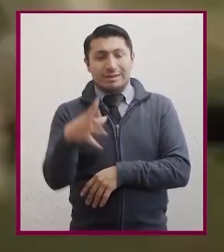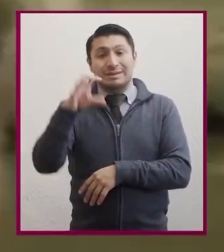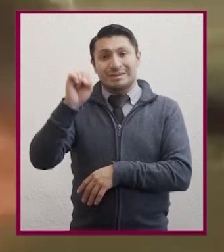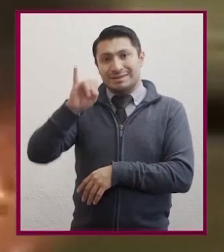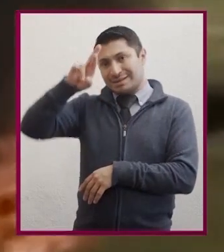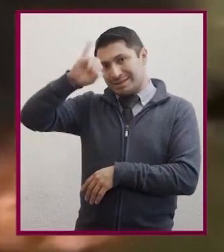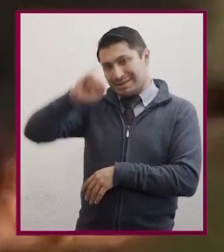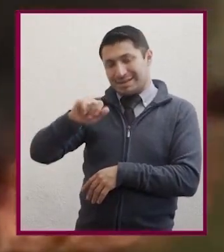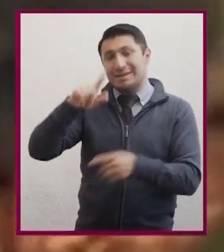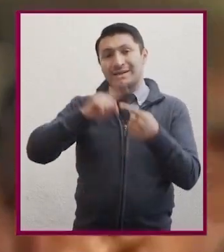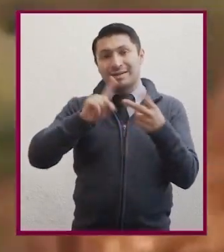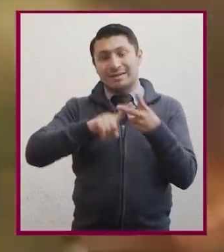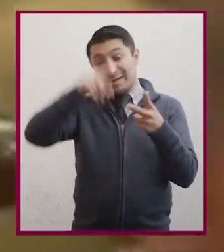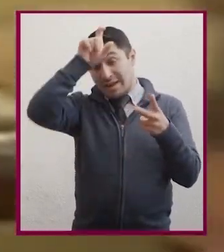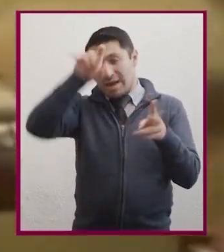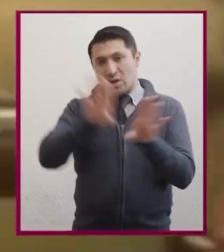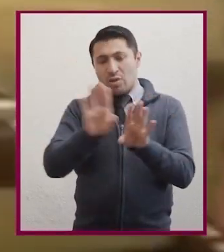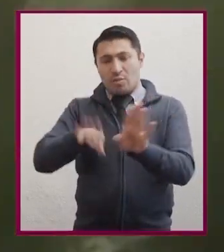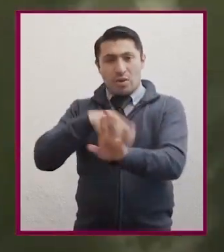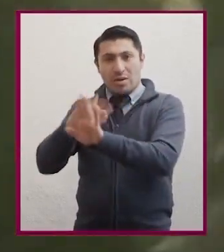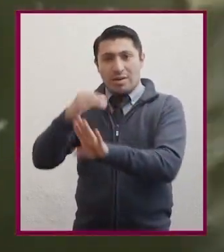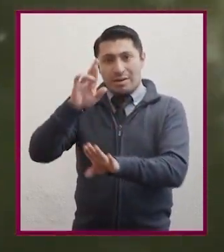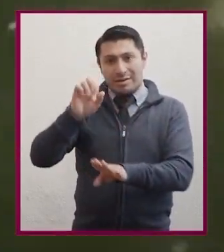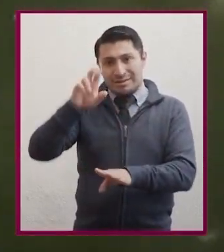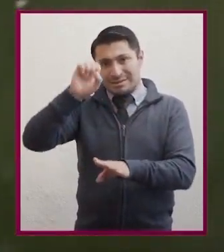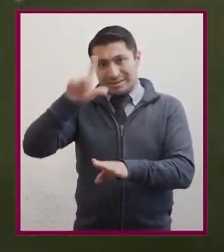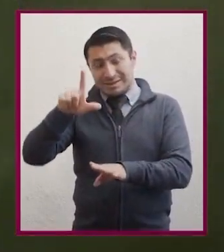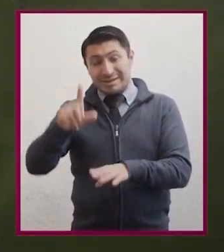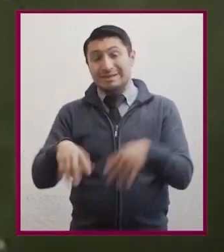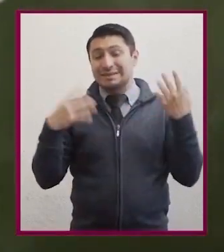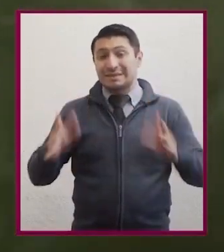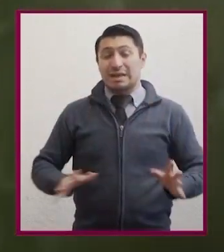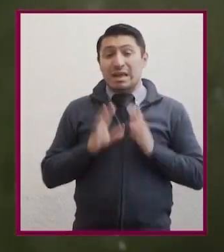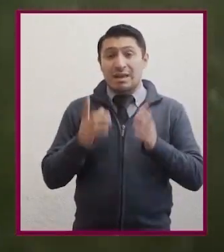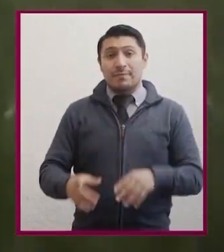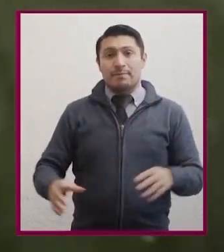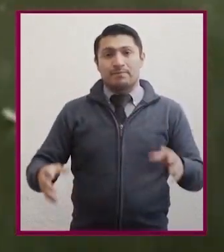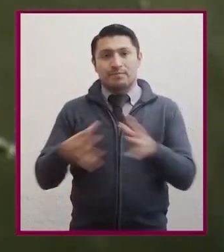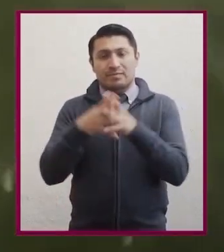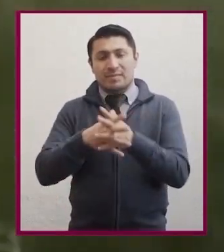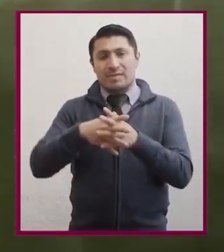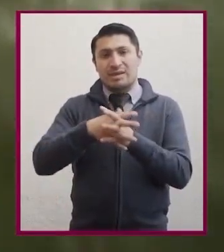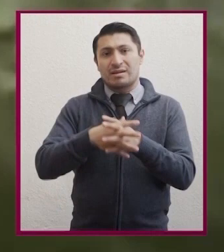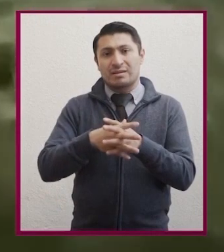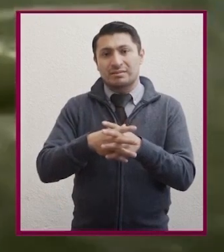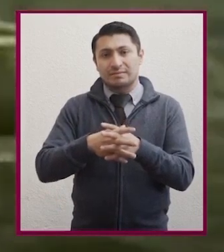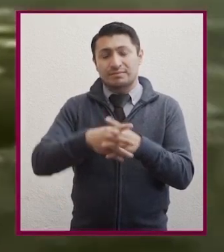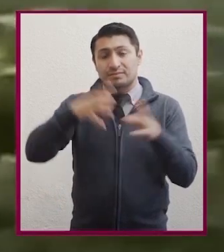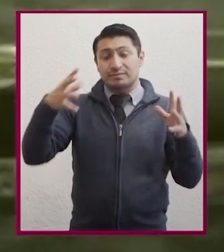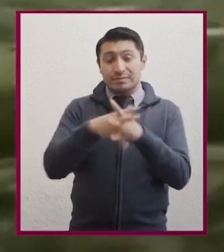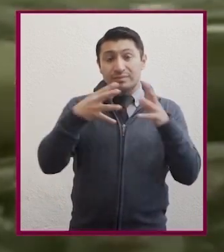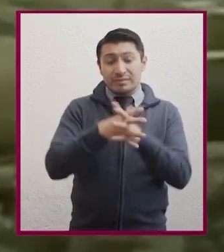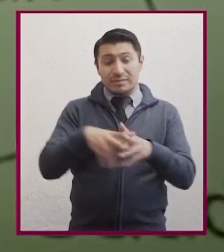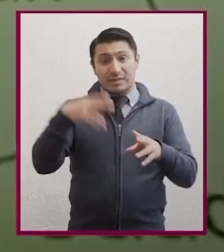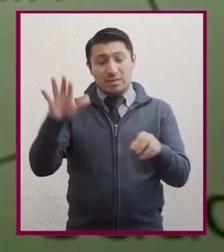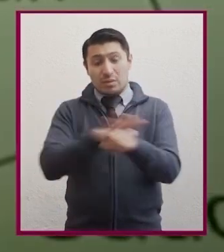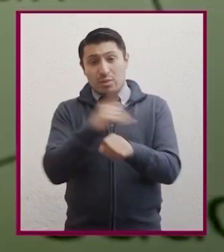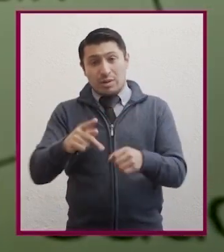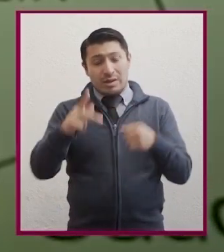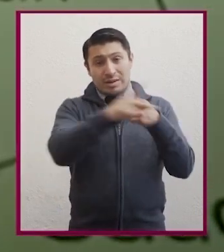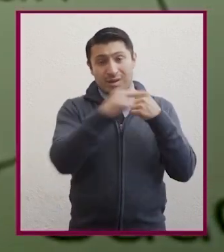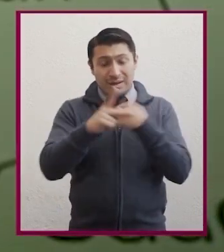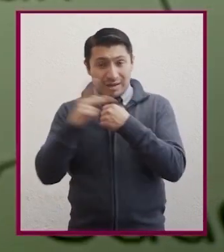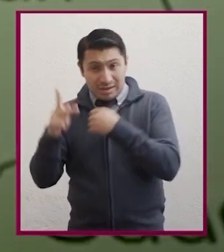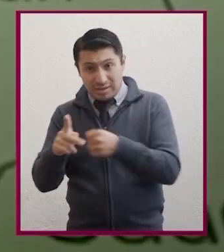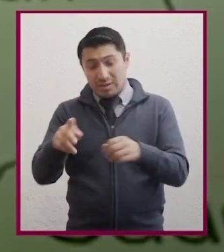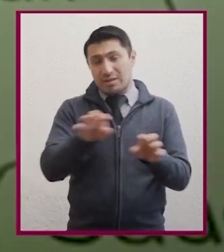Siria y Egipto atacaron a Israel por sorpresa. La guerra del Yom Kippur, llamada así porque estos países escogieron el día de